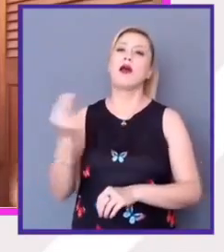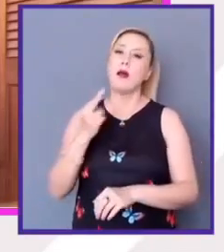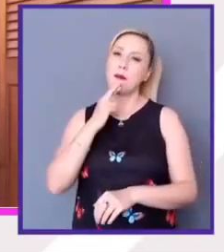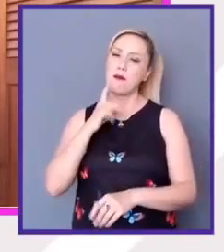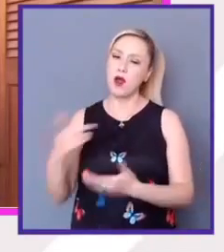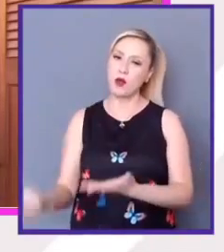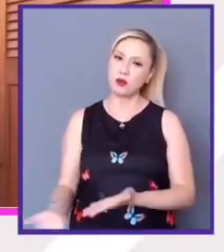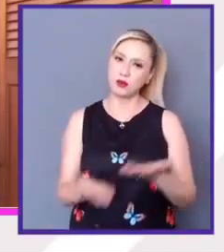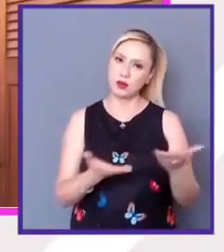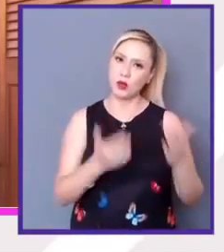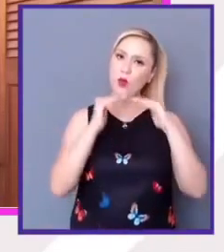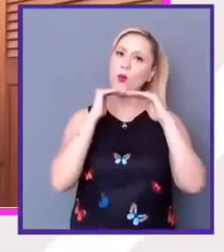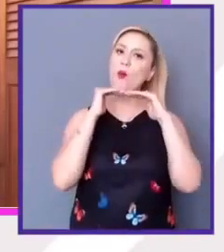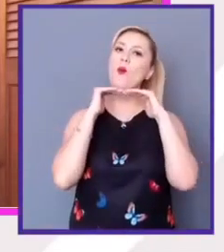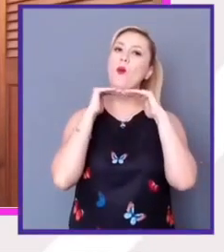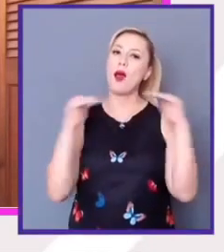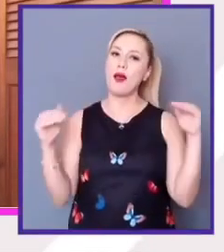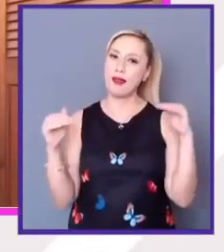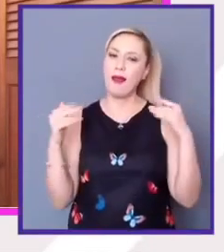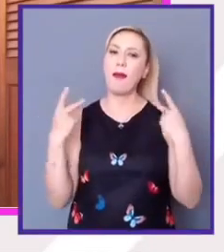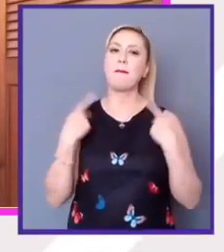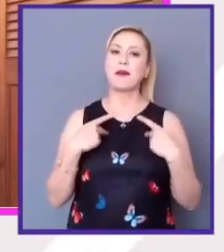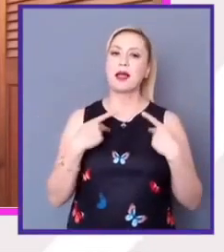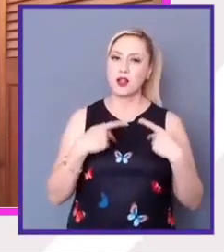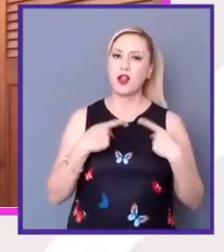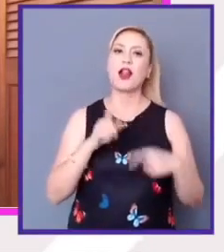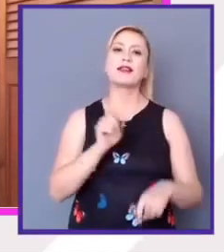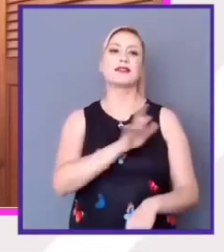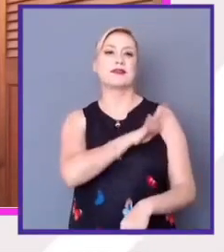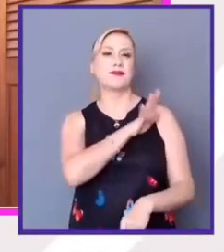condiciones de igualdad a las personas de tono de piel más claro.